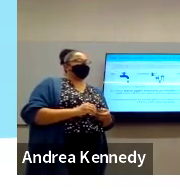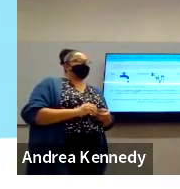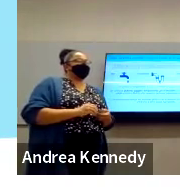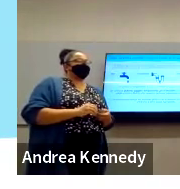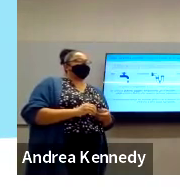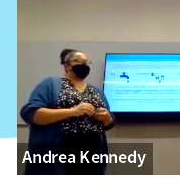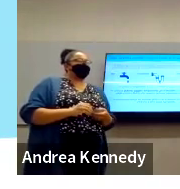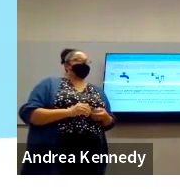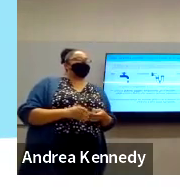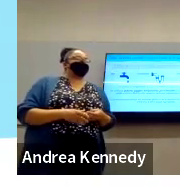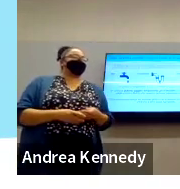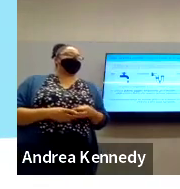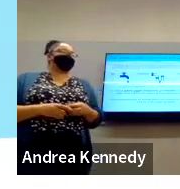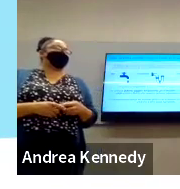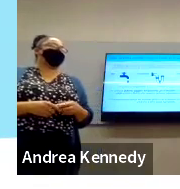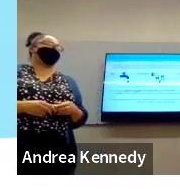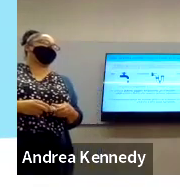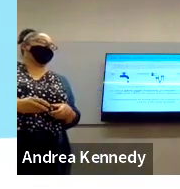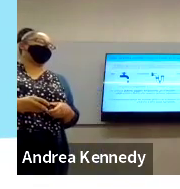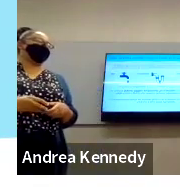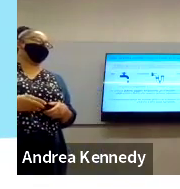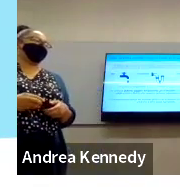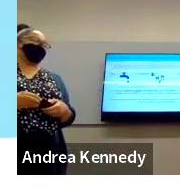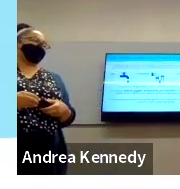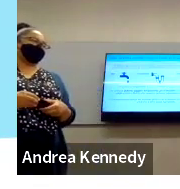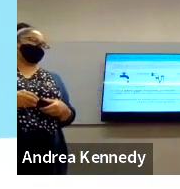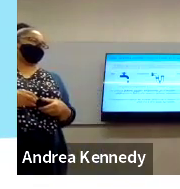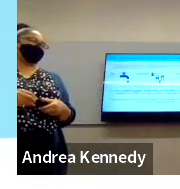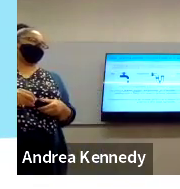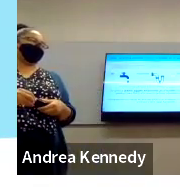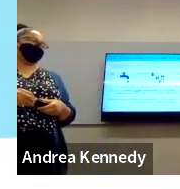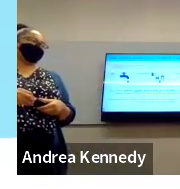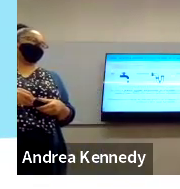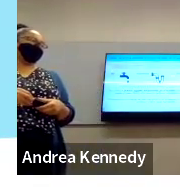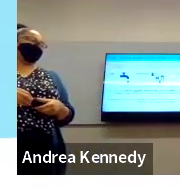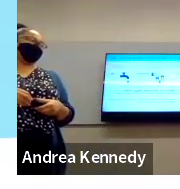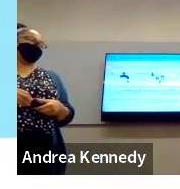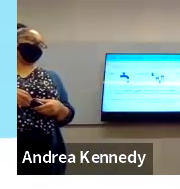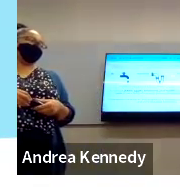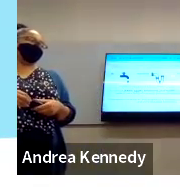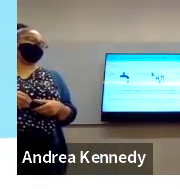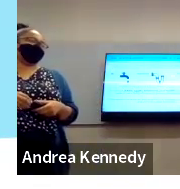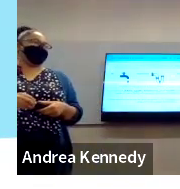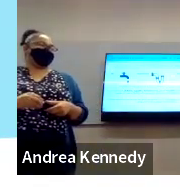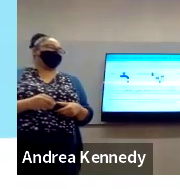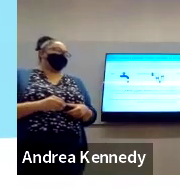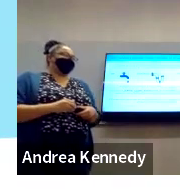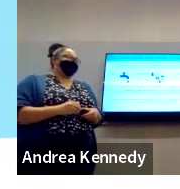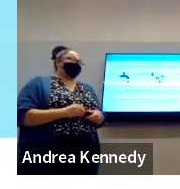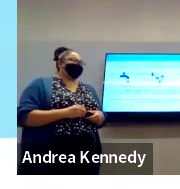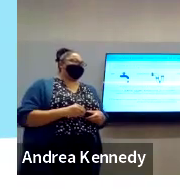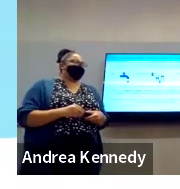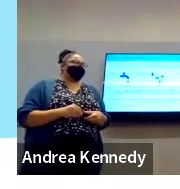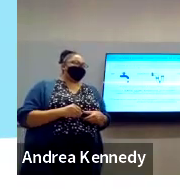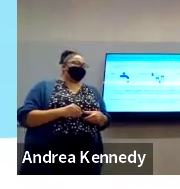vaya a bajar, y se lo vamos a agregar en su renta, pero antes de que se lo agreguemos a la renta y sea algo final, le vamos a enseñar